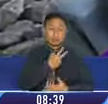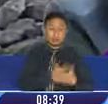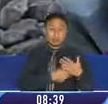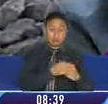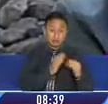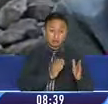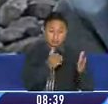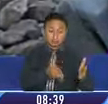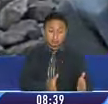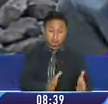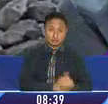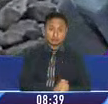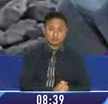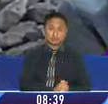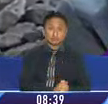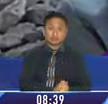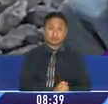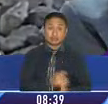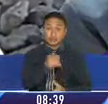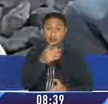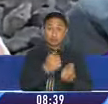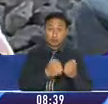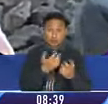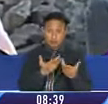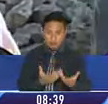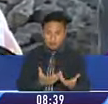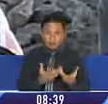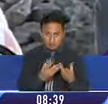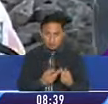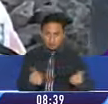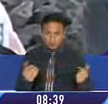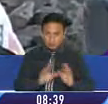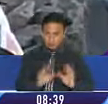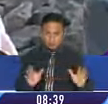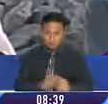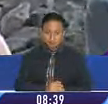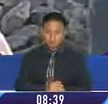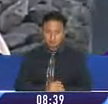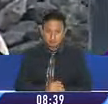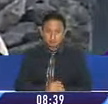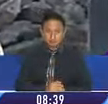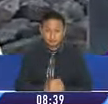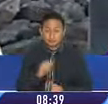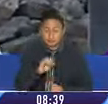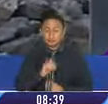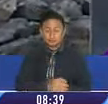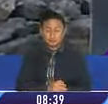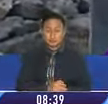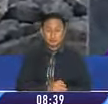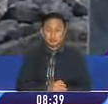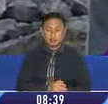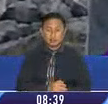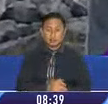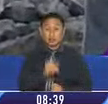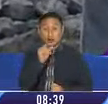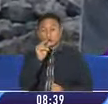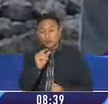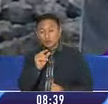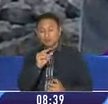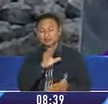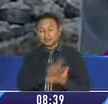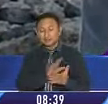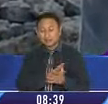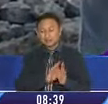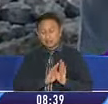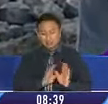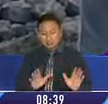a mi hermano. Con esto se acaba también ya un drama, un dolor humano, ¿no? Me quedo un poquito tranquila al saber